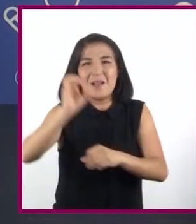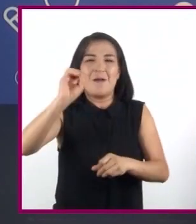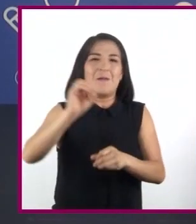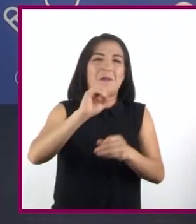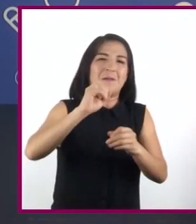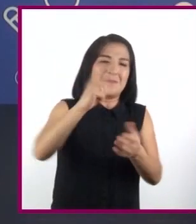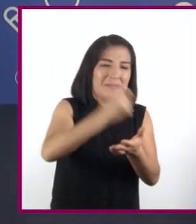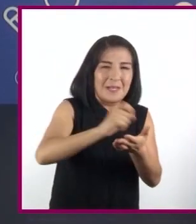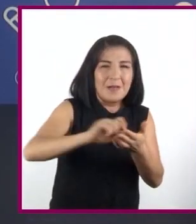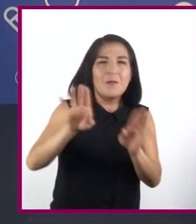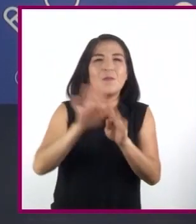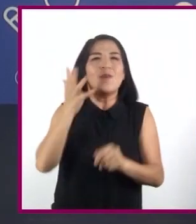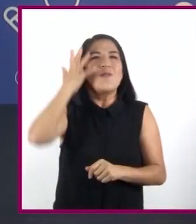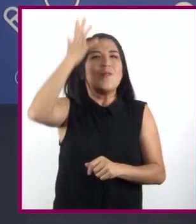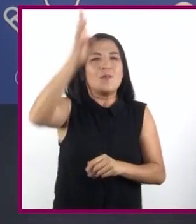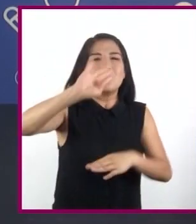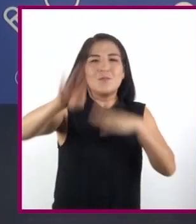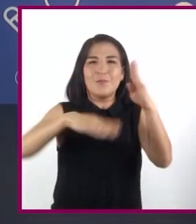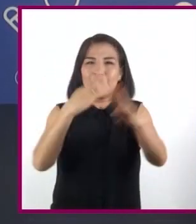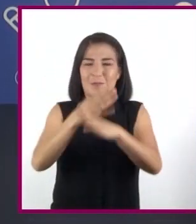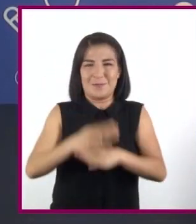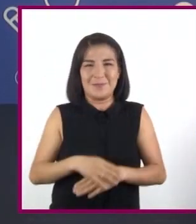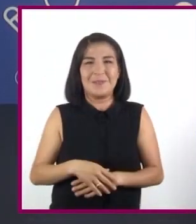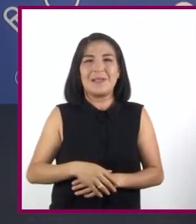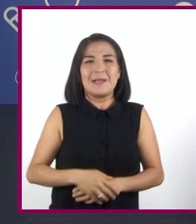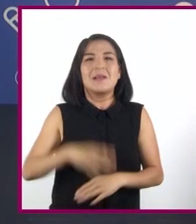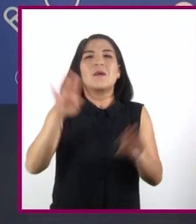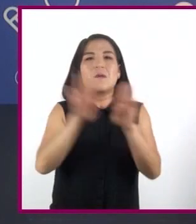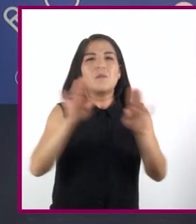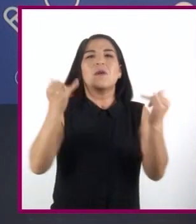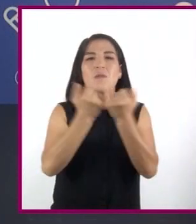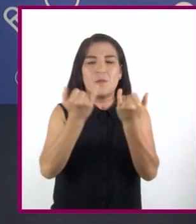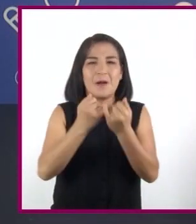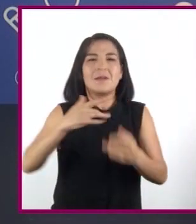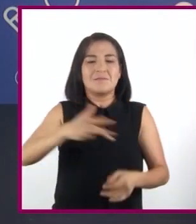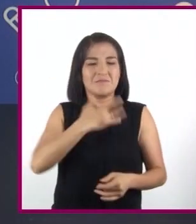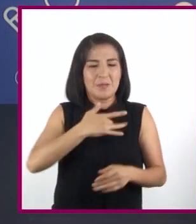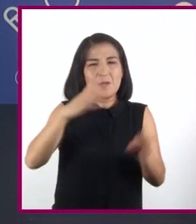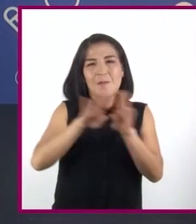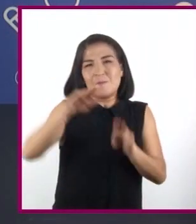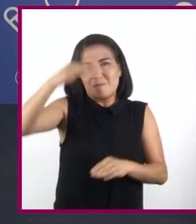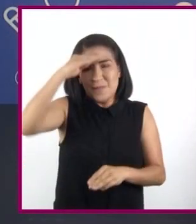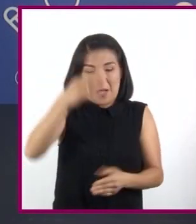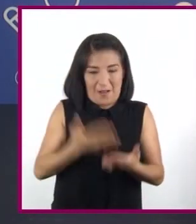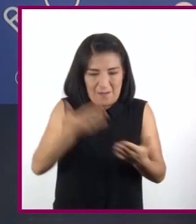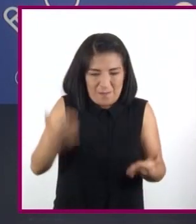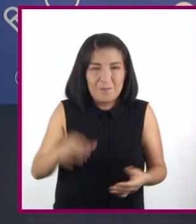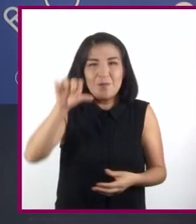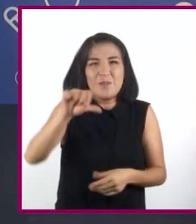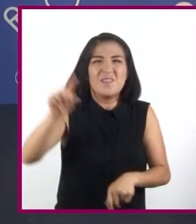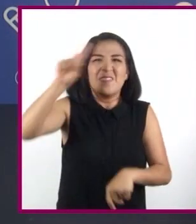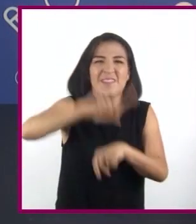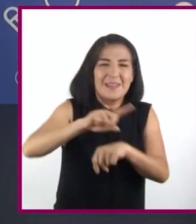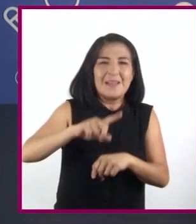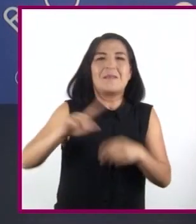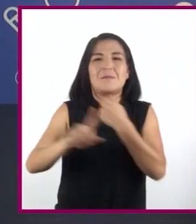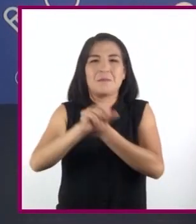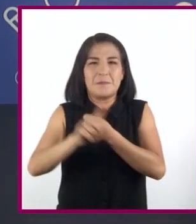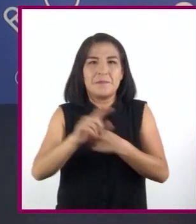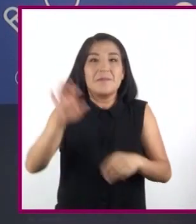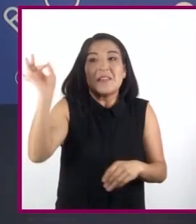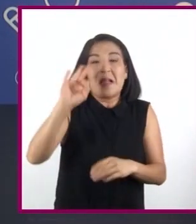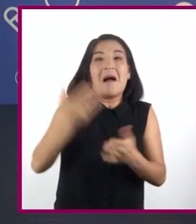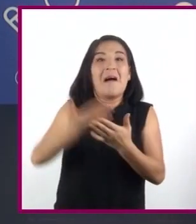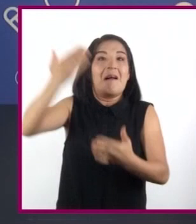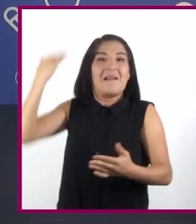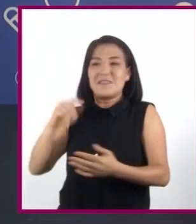futuro. También es importante reflexionar sobre lo que estamos viviendo hoy en día. Quizá algún autor ya había previsto algo